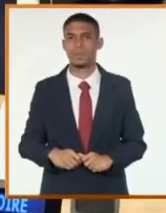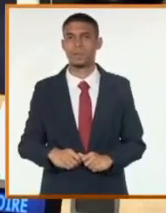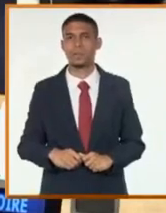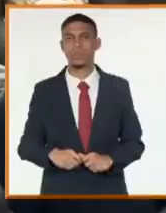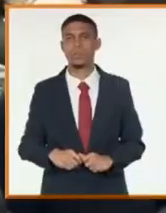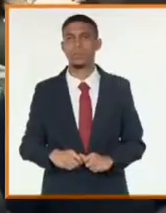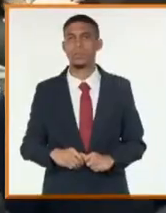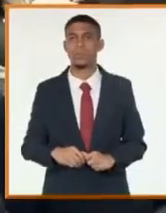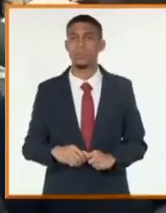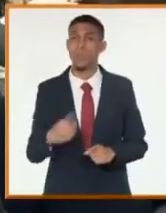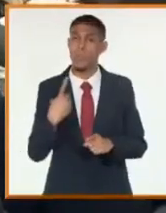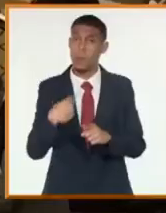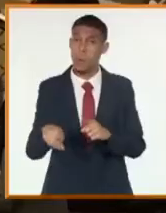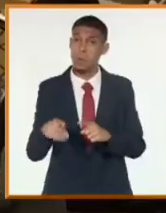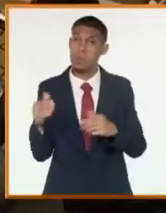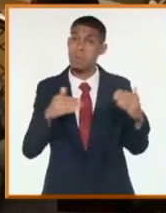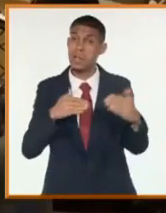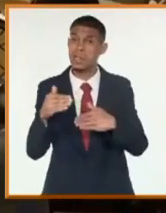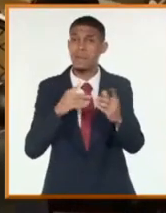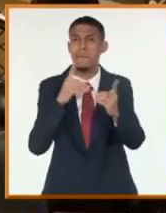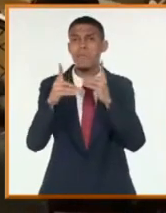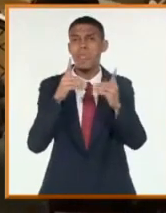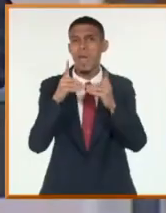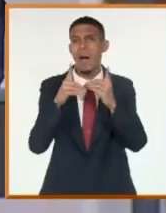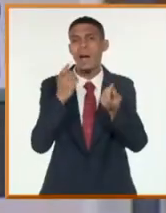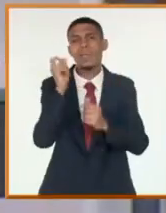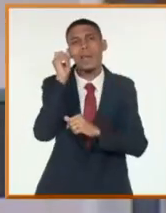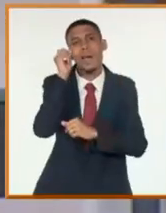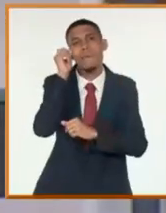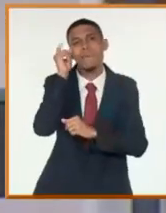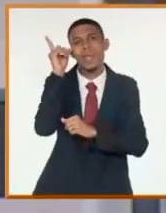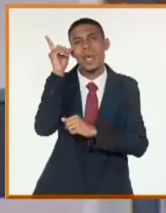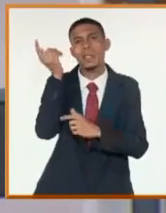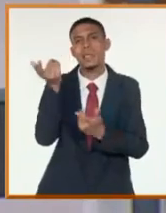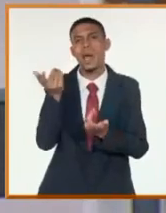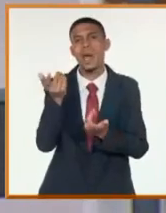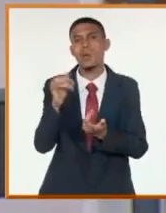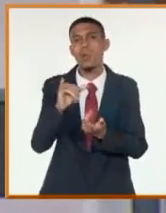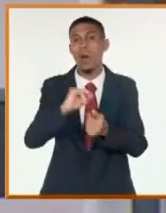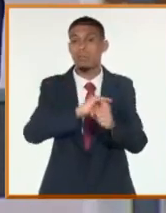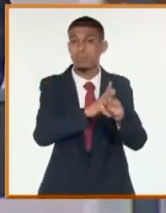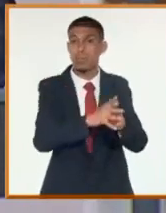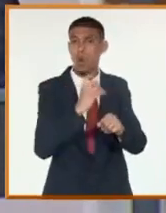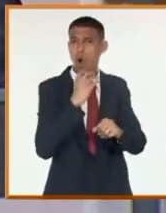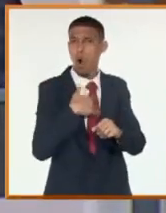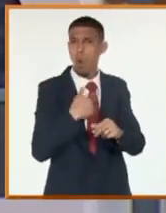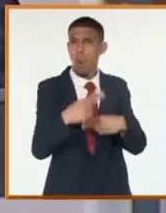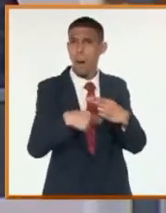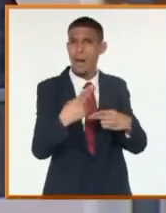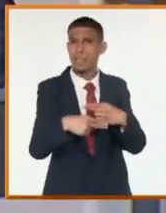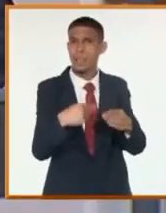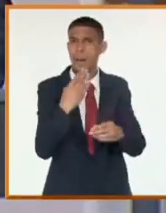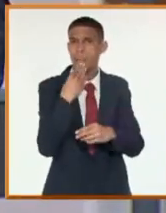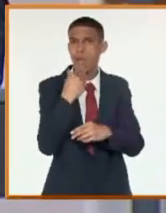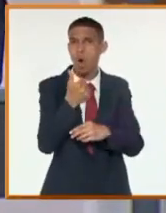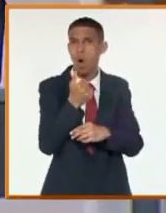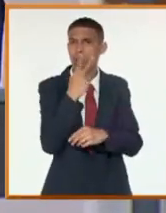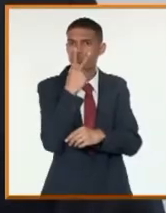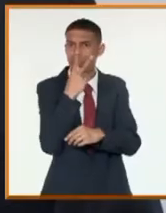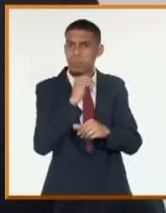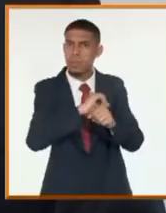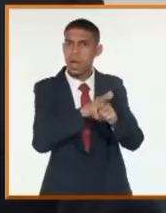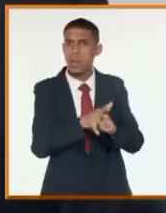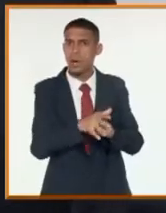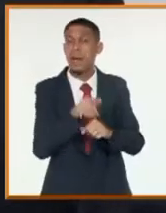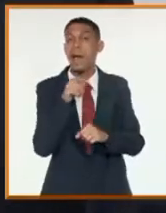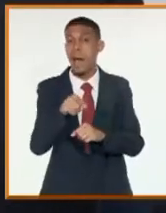También participamos en un debate sobre las experiencias para contrarrestar la pandemia y hay todo un aporte cubano por la manera